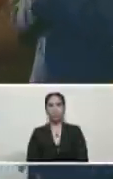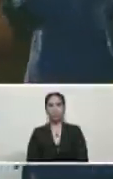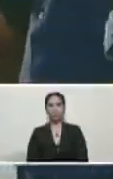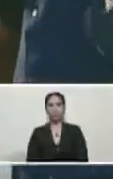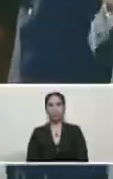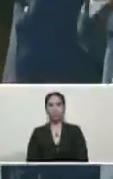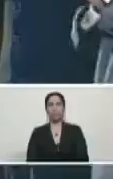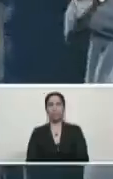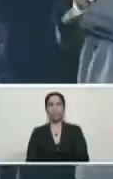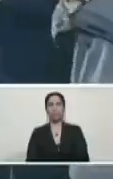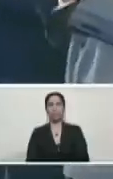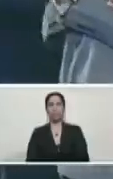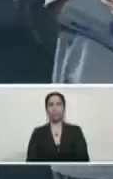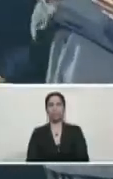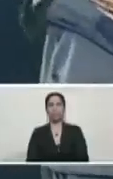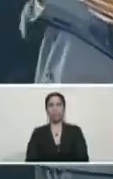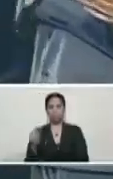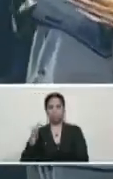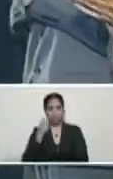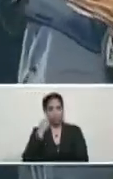Así es.